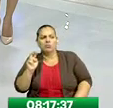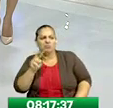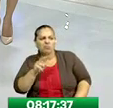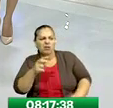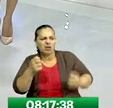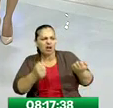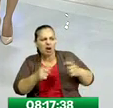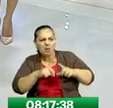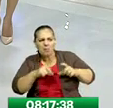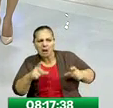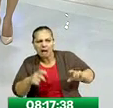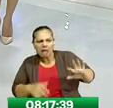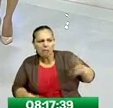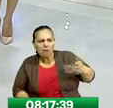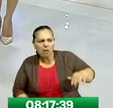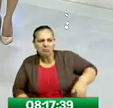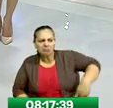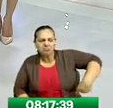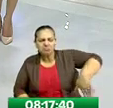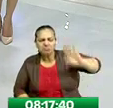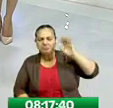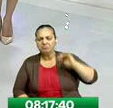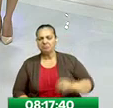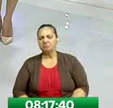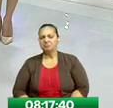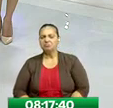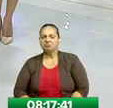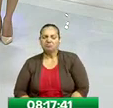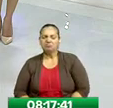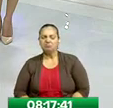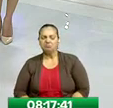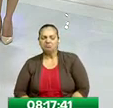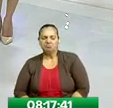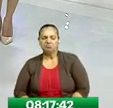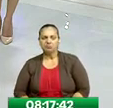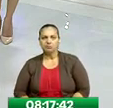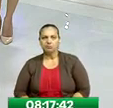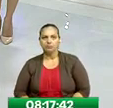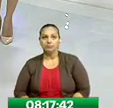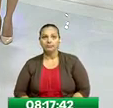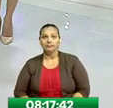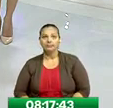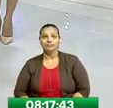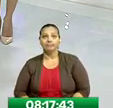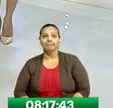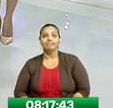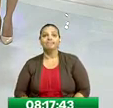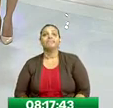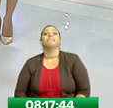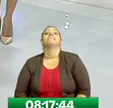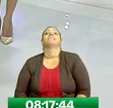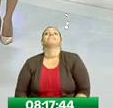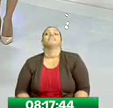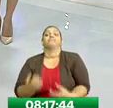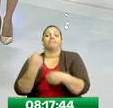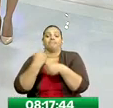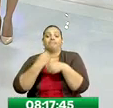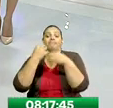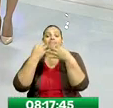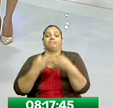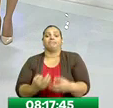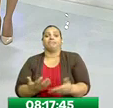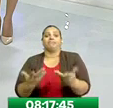o el atm entonces a seguir de largo entonces para que externen para que te vaya no vas a guardarse a su porte